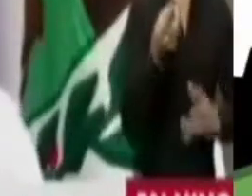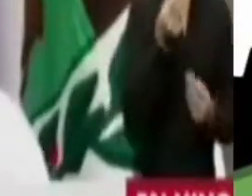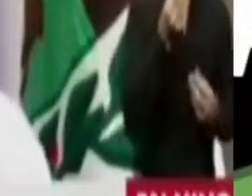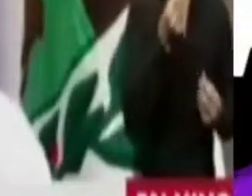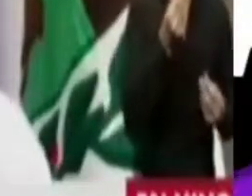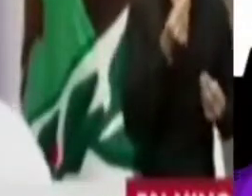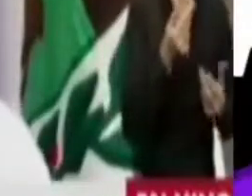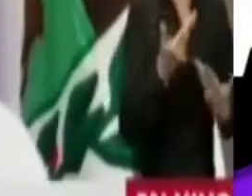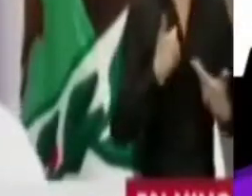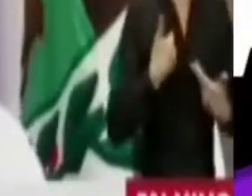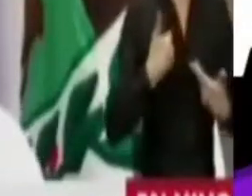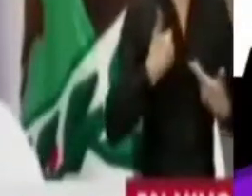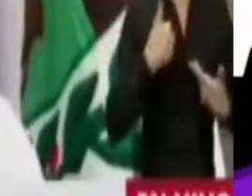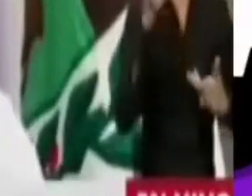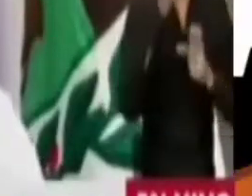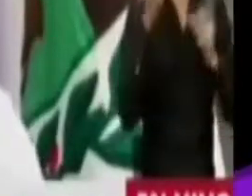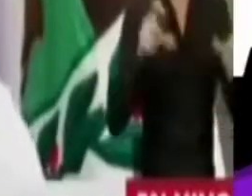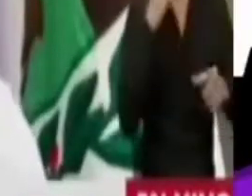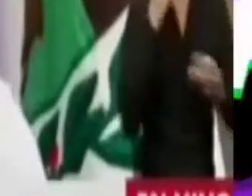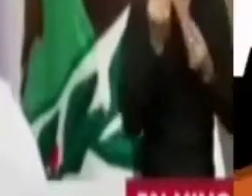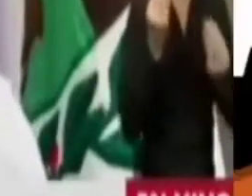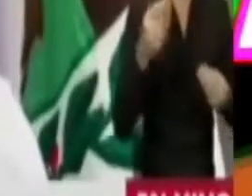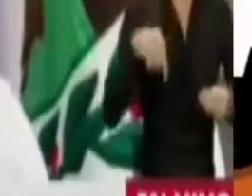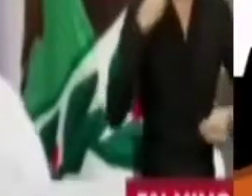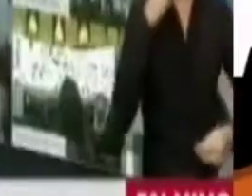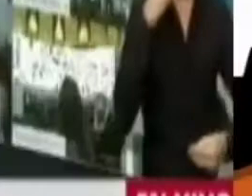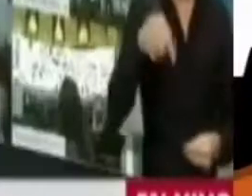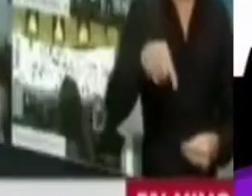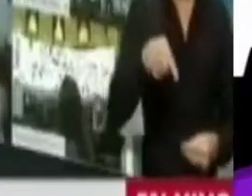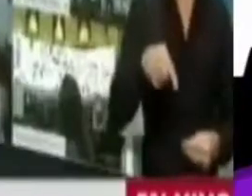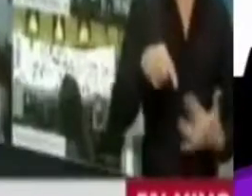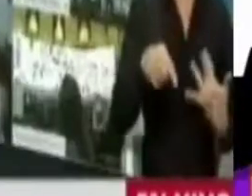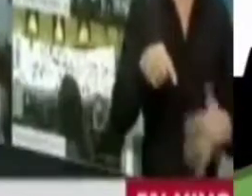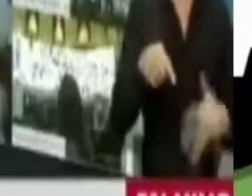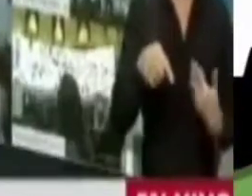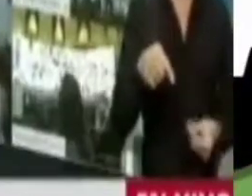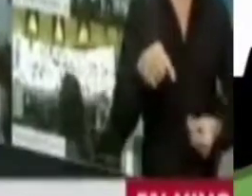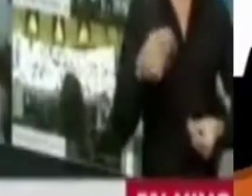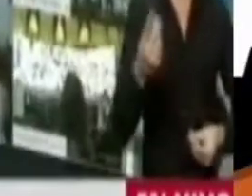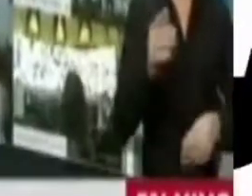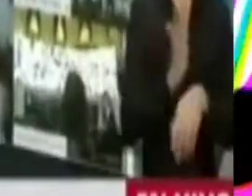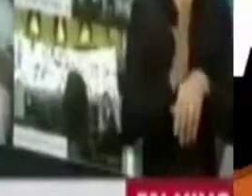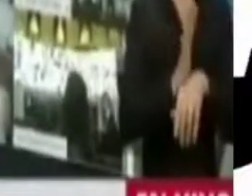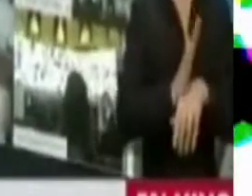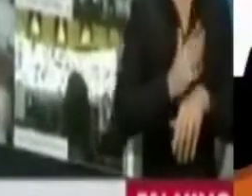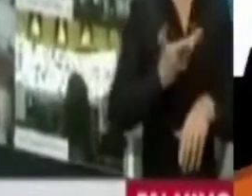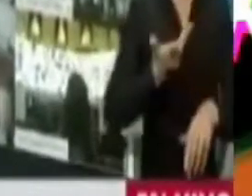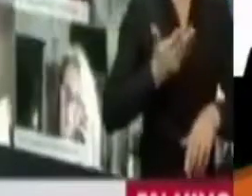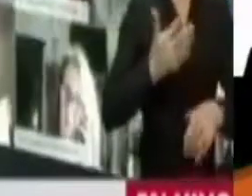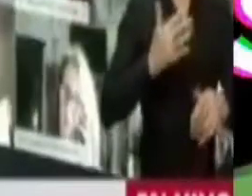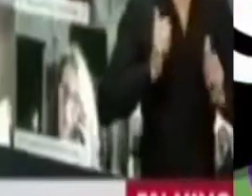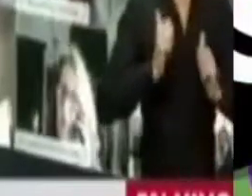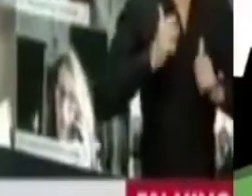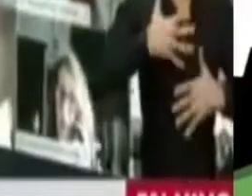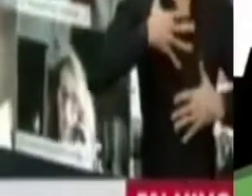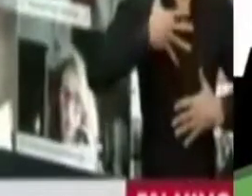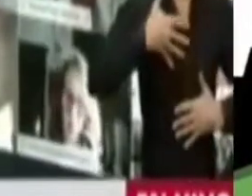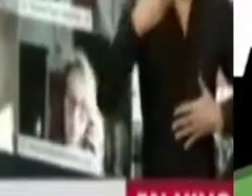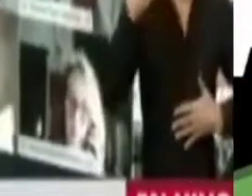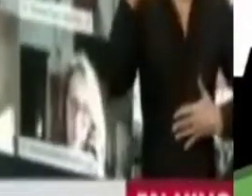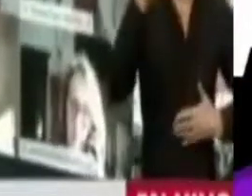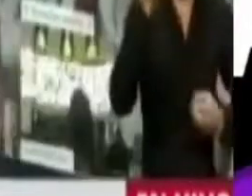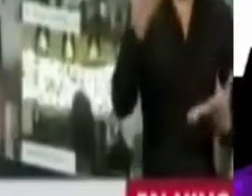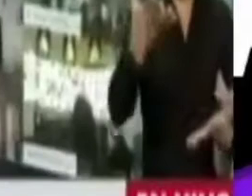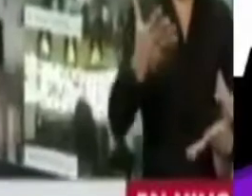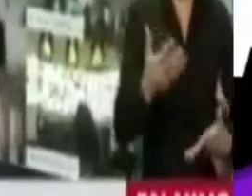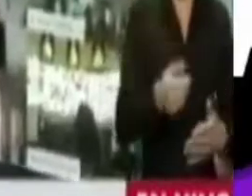anuncios que se hicieron. En lo que hace al instrumento que nosotros incorporamos, eso no tiene un monto. Es decir, puede ser